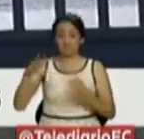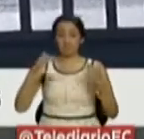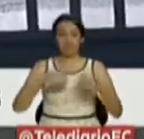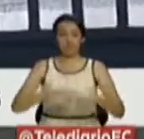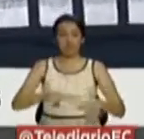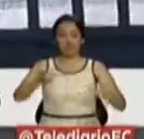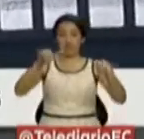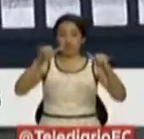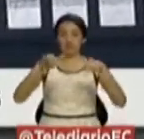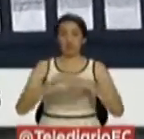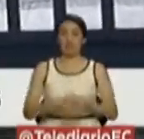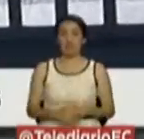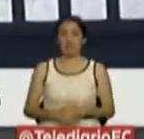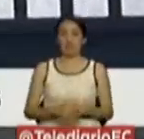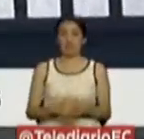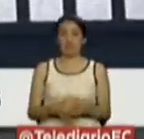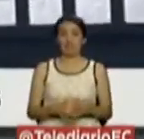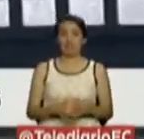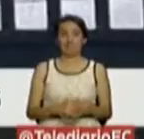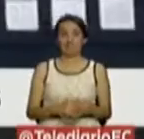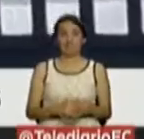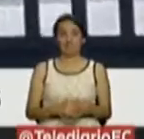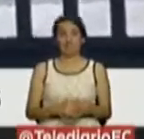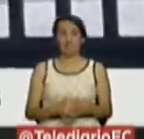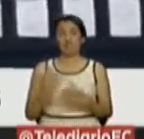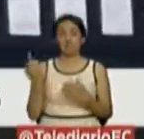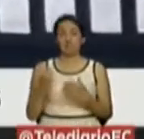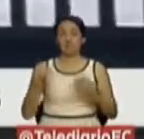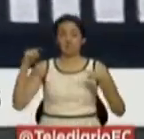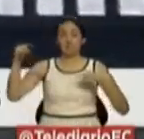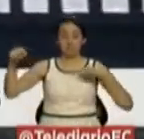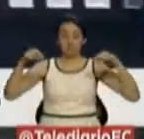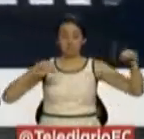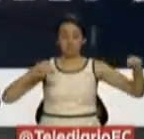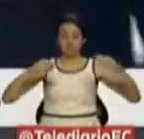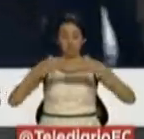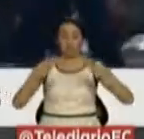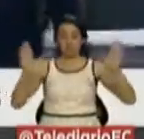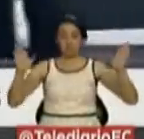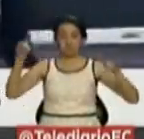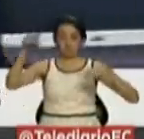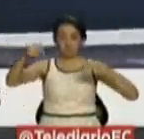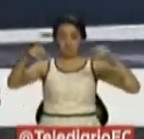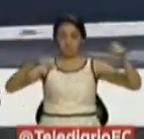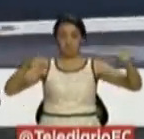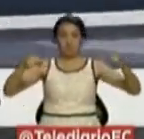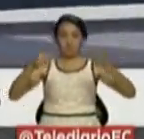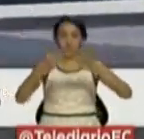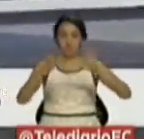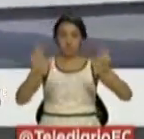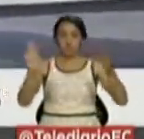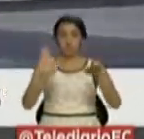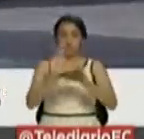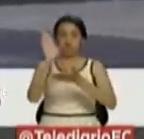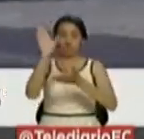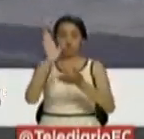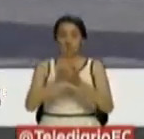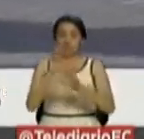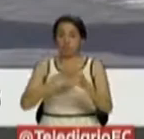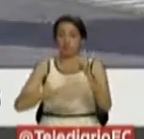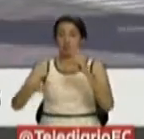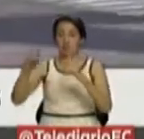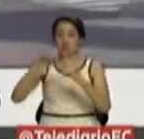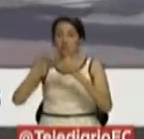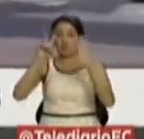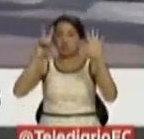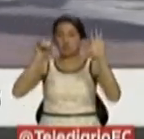permanecen toda la jornada educativa? No, nosotros nos ubicamos a la entrada de los alumnos hasta las 7